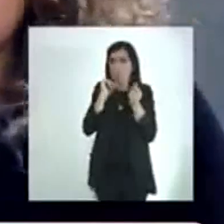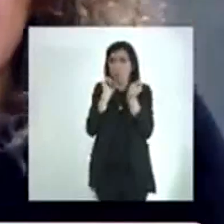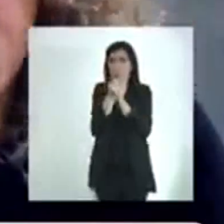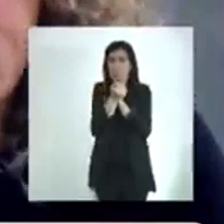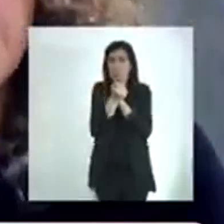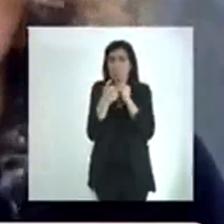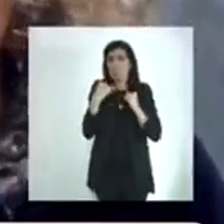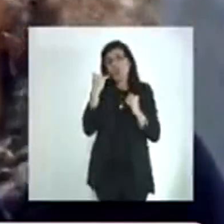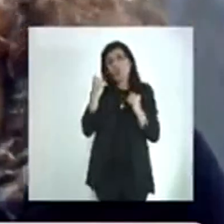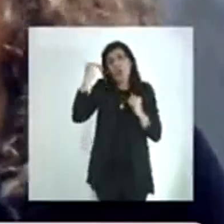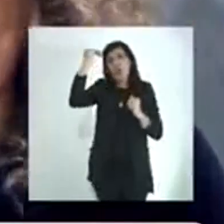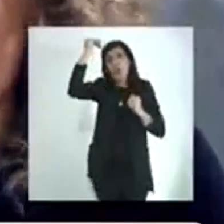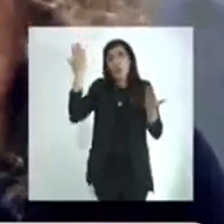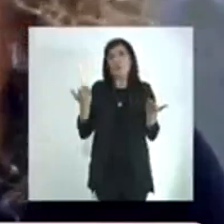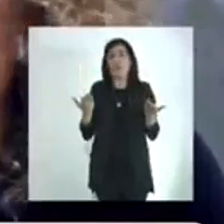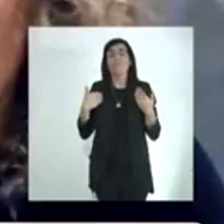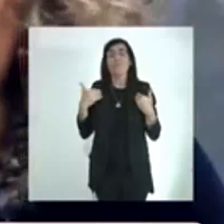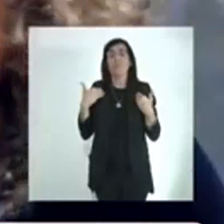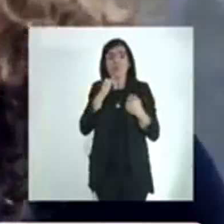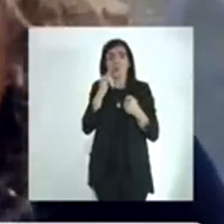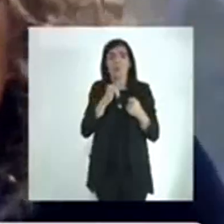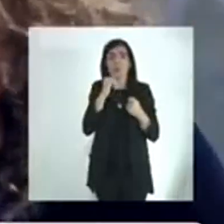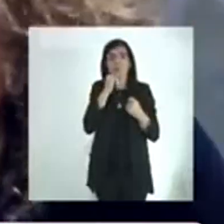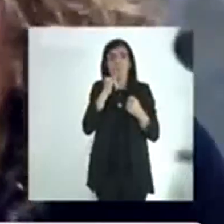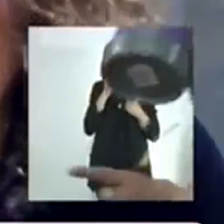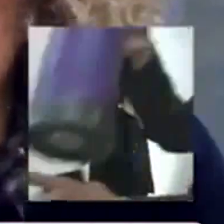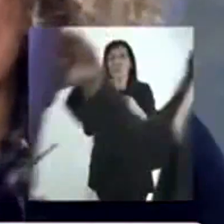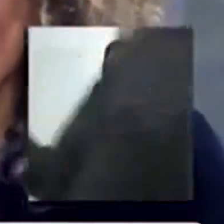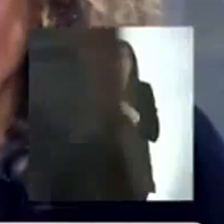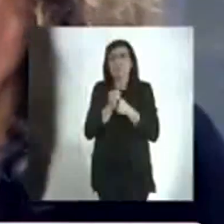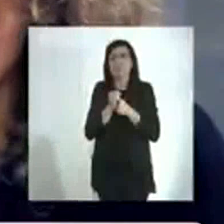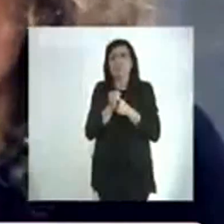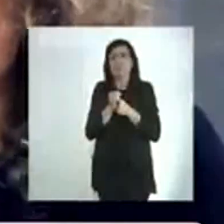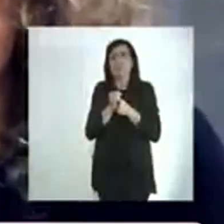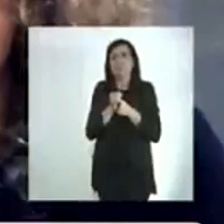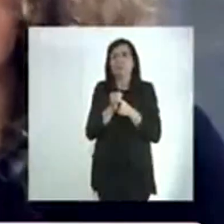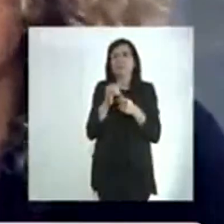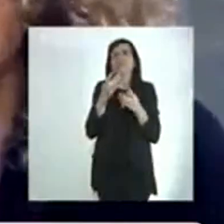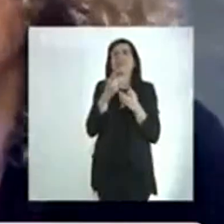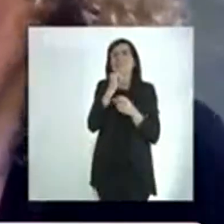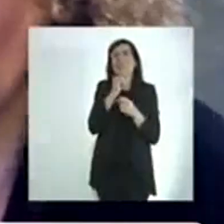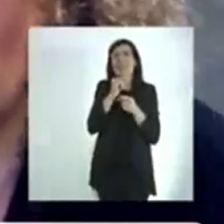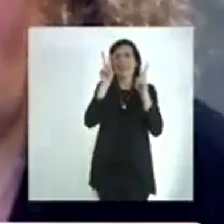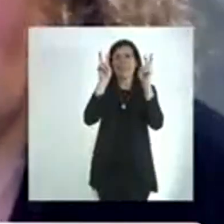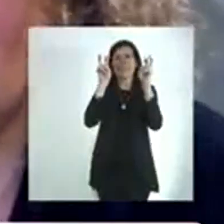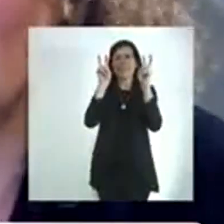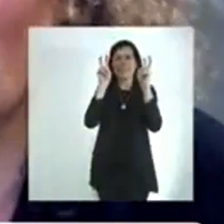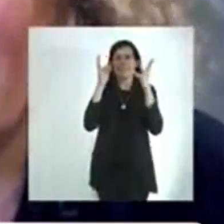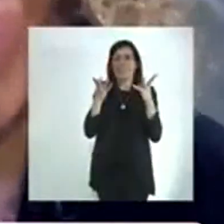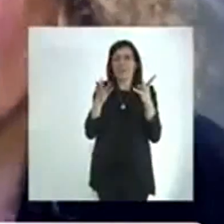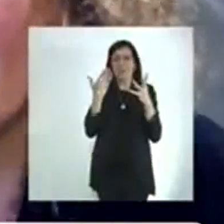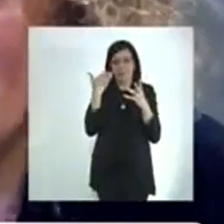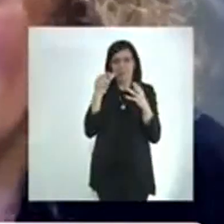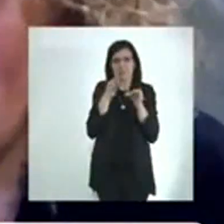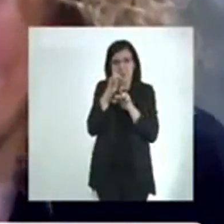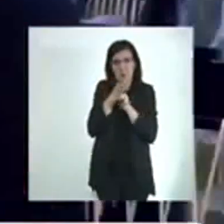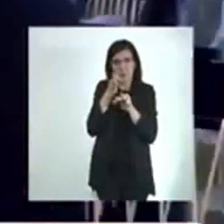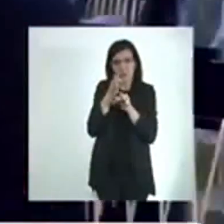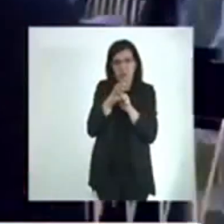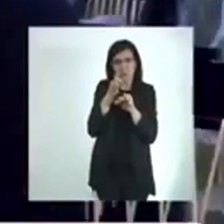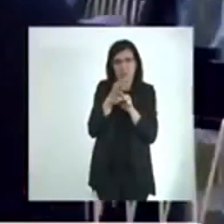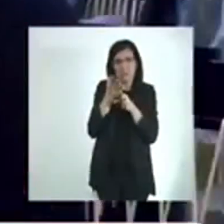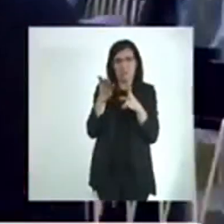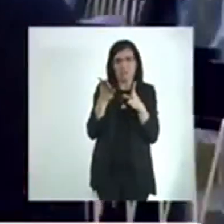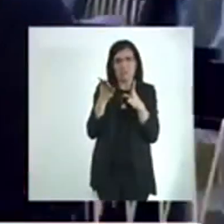corresponde de la referente, del gabinete, de lo que uno necesite, pero hacernos cargo de lo que eso genera